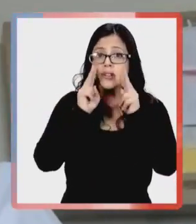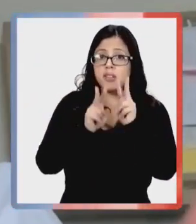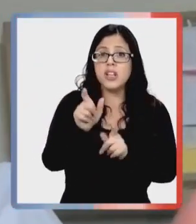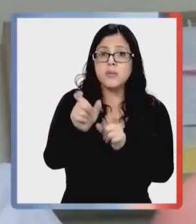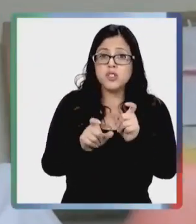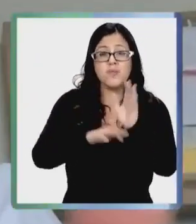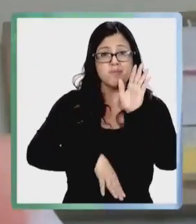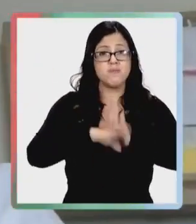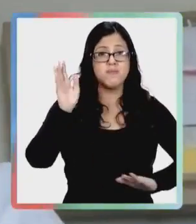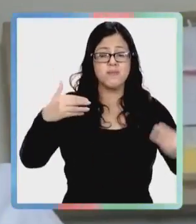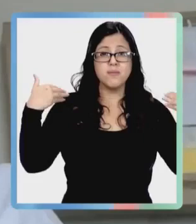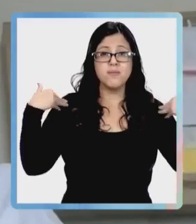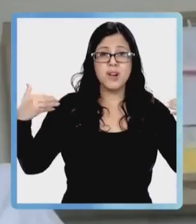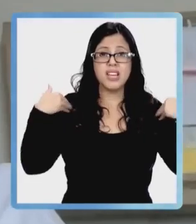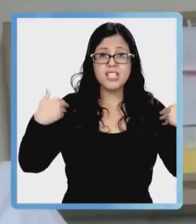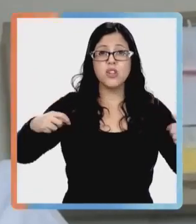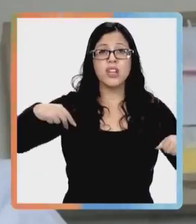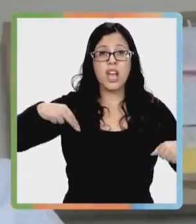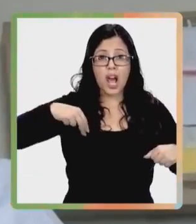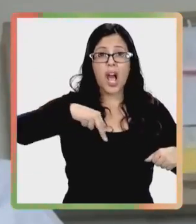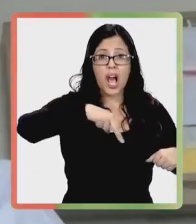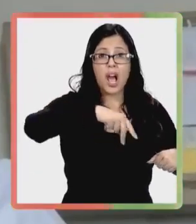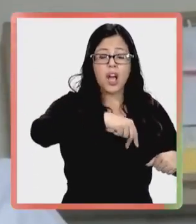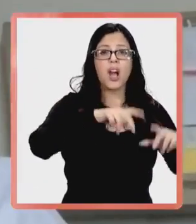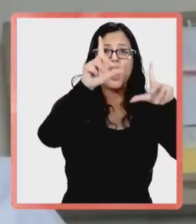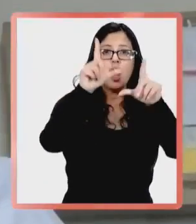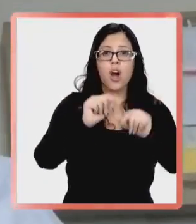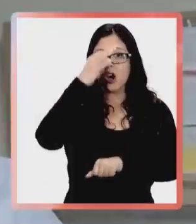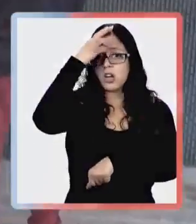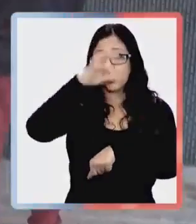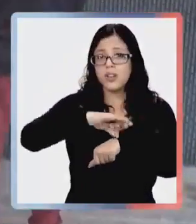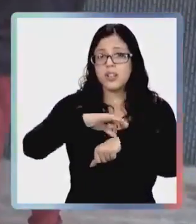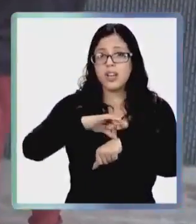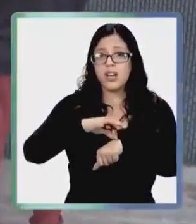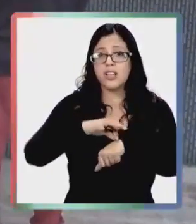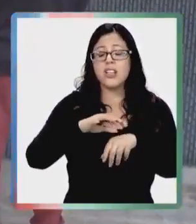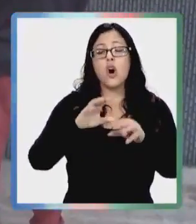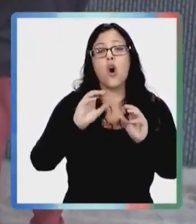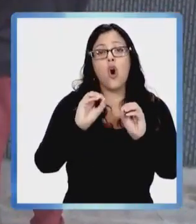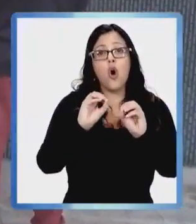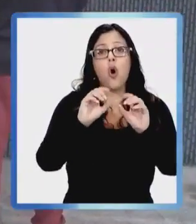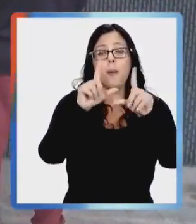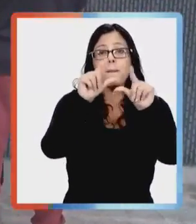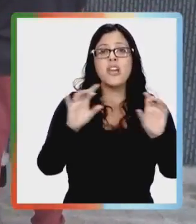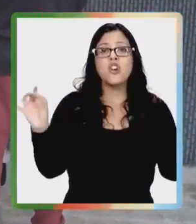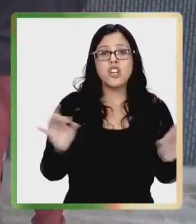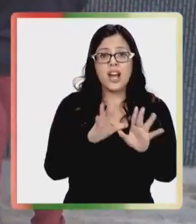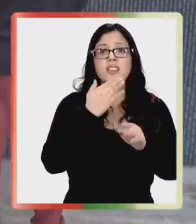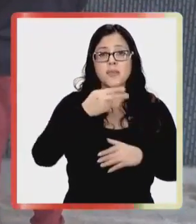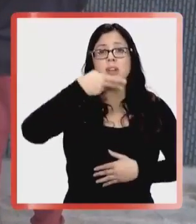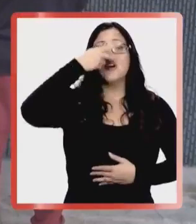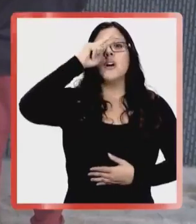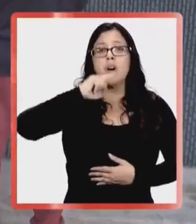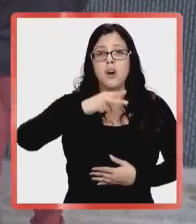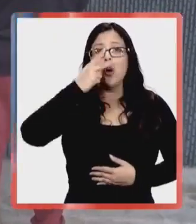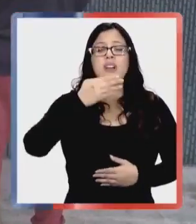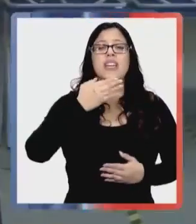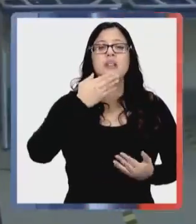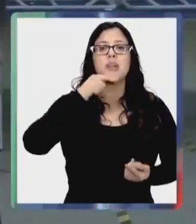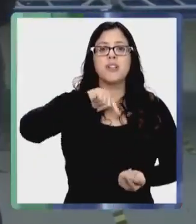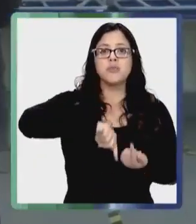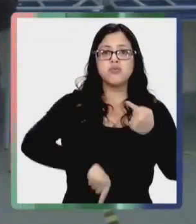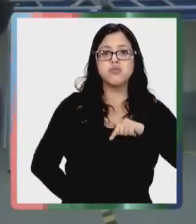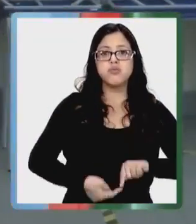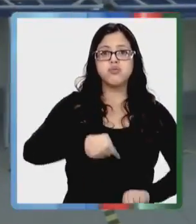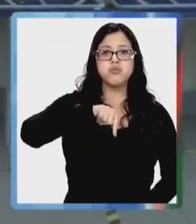que las personas que hacen más ejercicio, que caminan más, tienen menos enfermedades o mucho menos graves, especialmente respiratorios cardiovasculares.